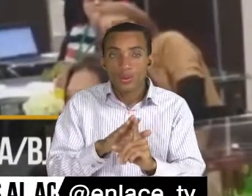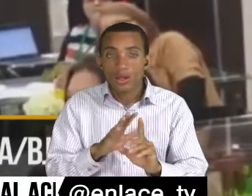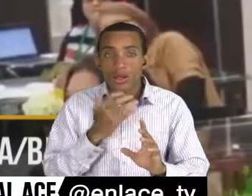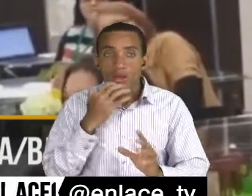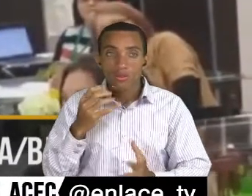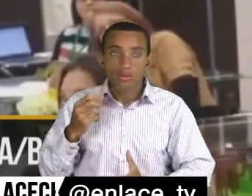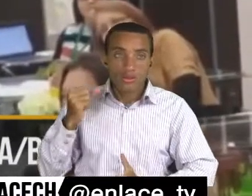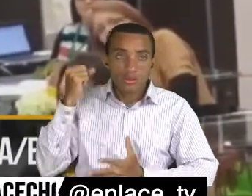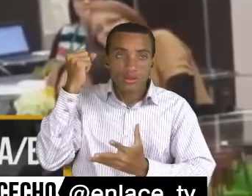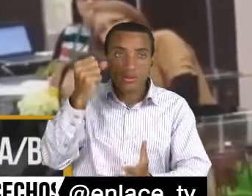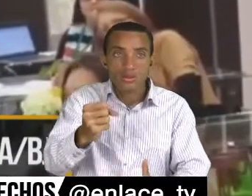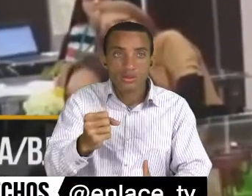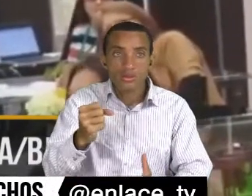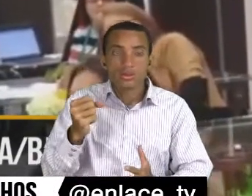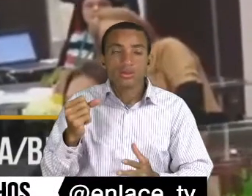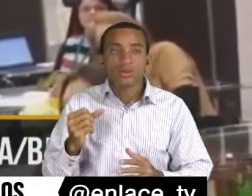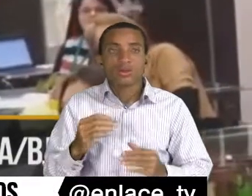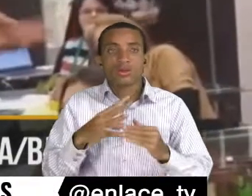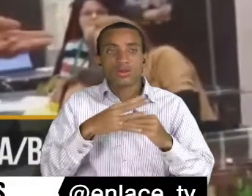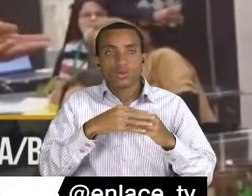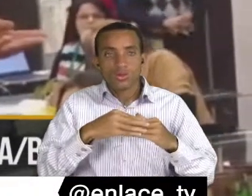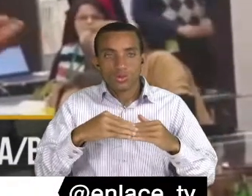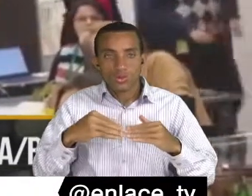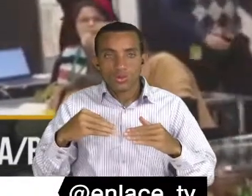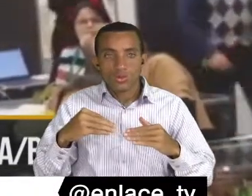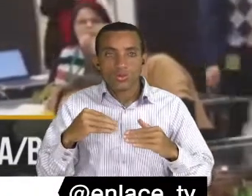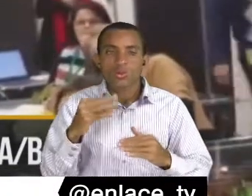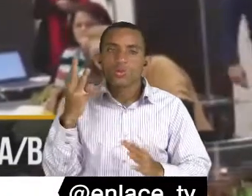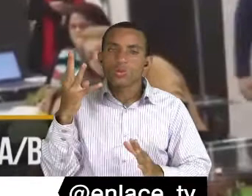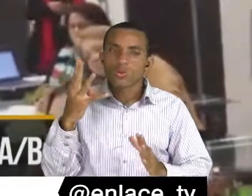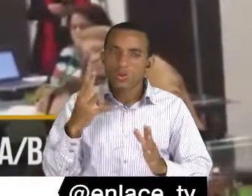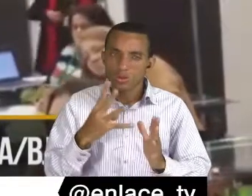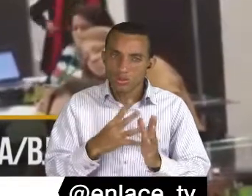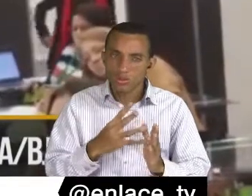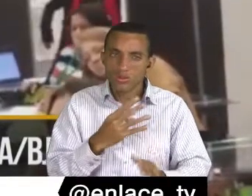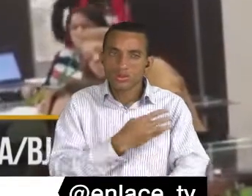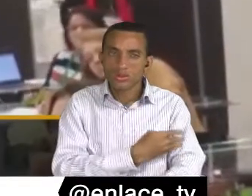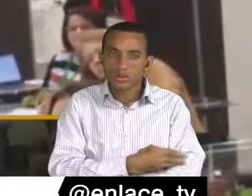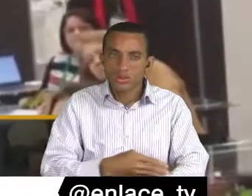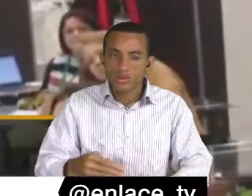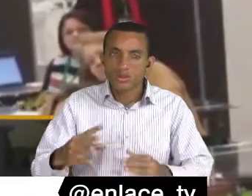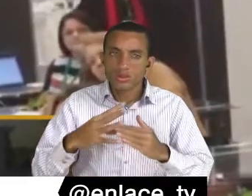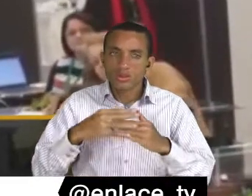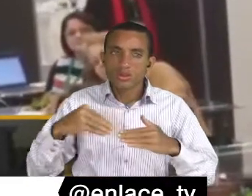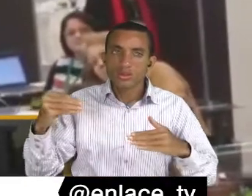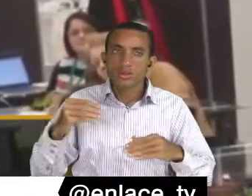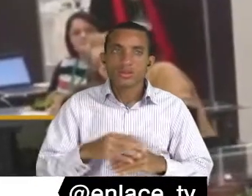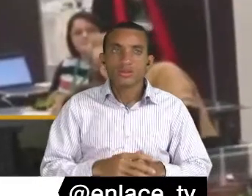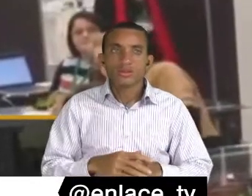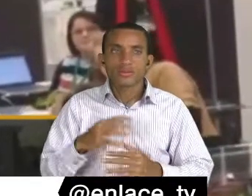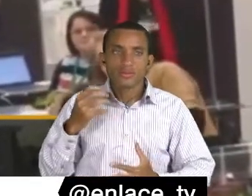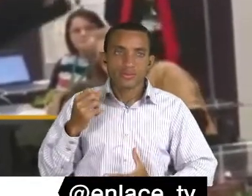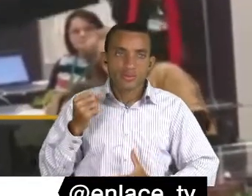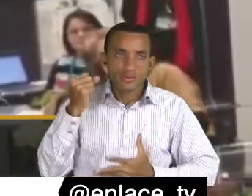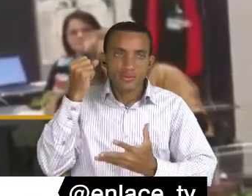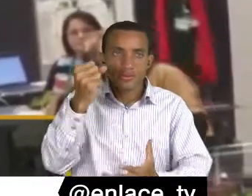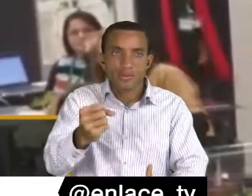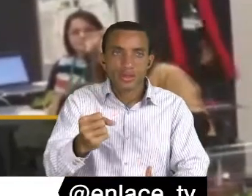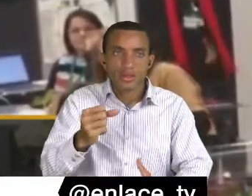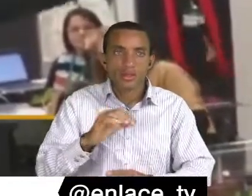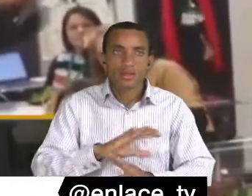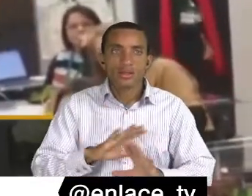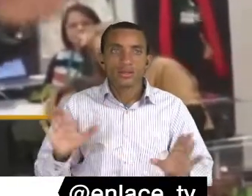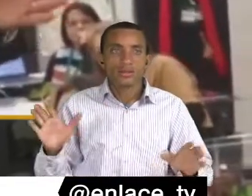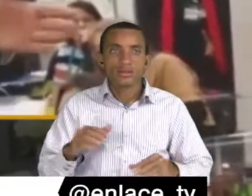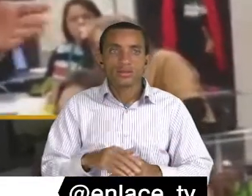4 mil millones de dólares en 8 años. Eso. A Barranca le hemos invertido, no estaba yo aquí, ha sido